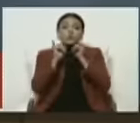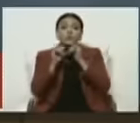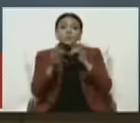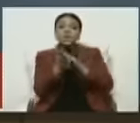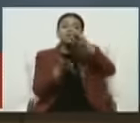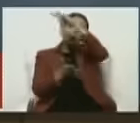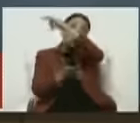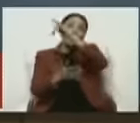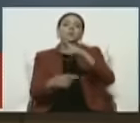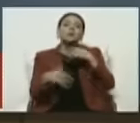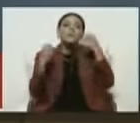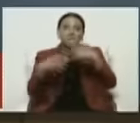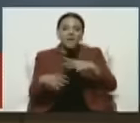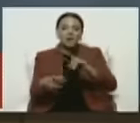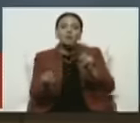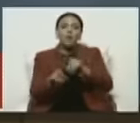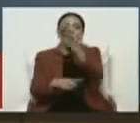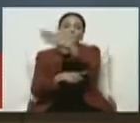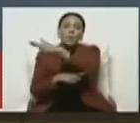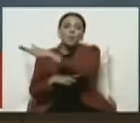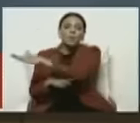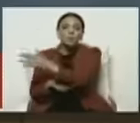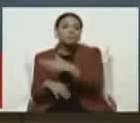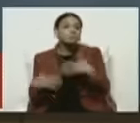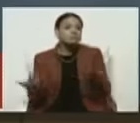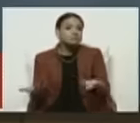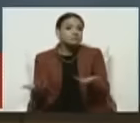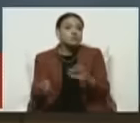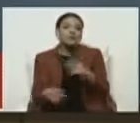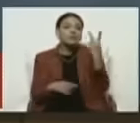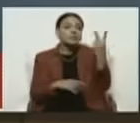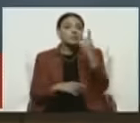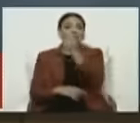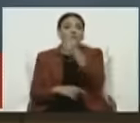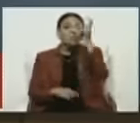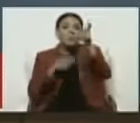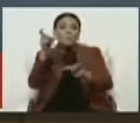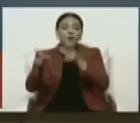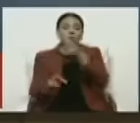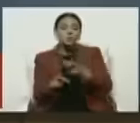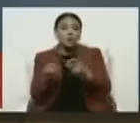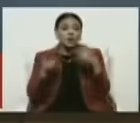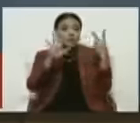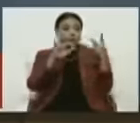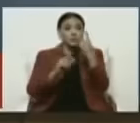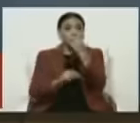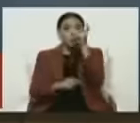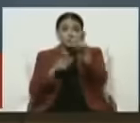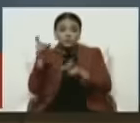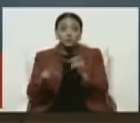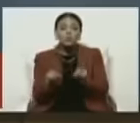Y la consecuencia fue la muerte de 71 personas. en Colombia.